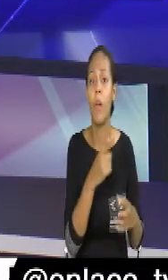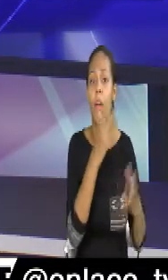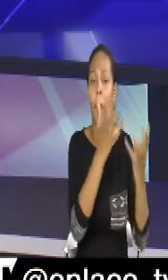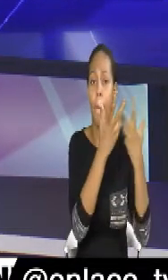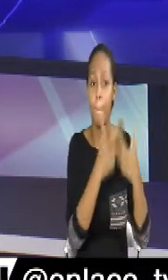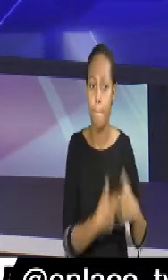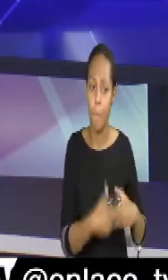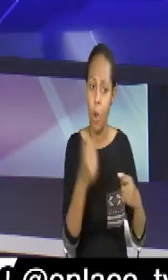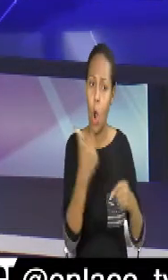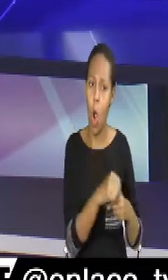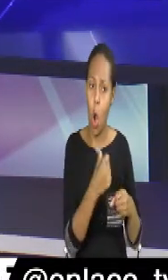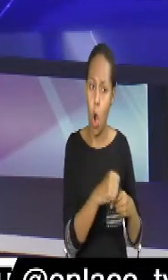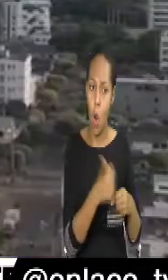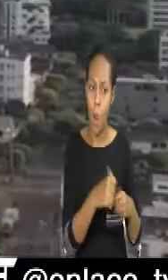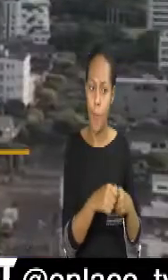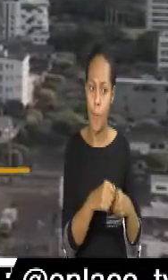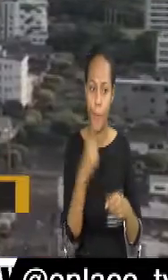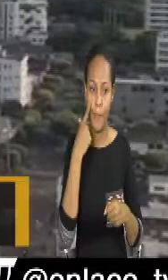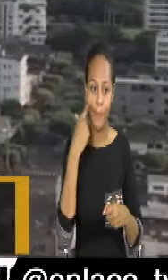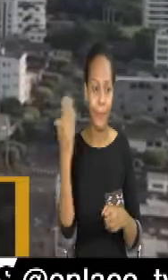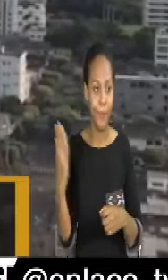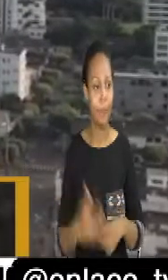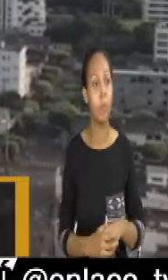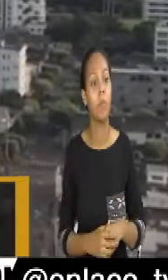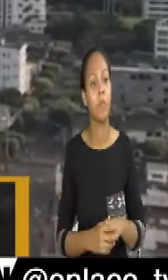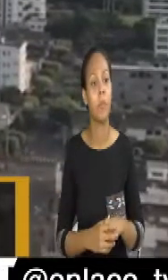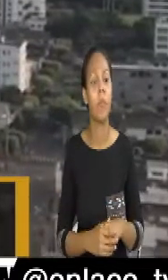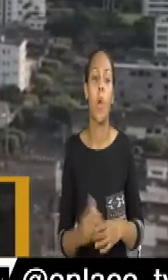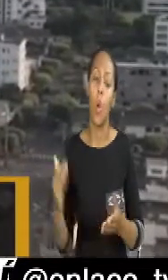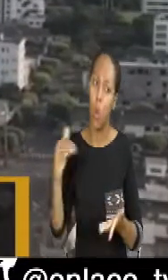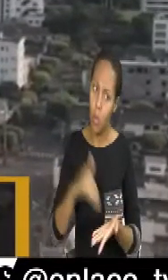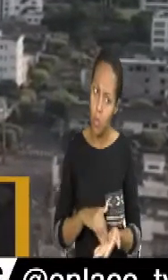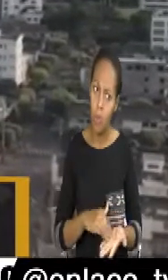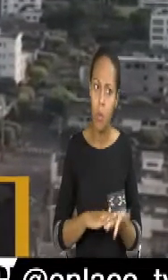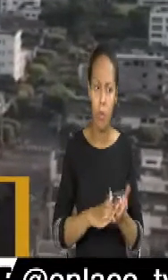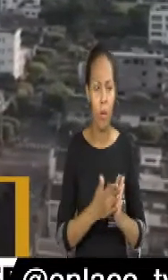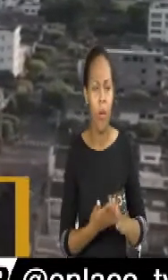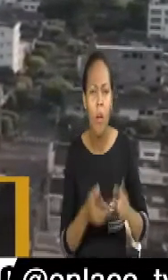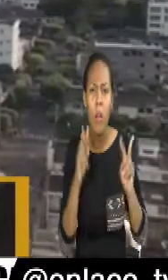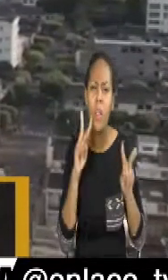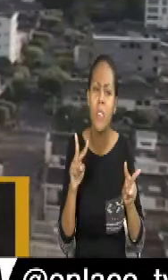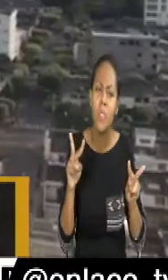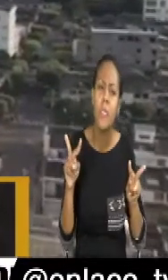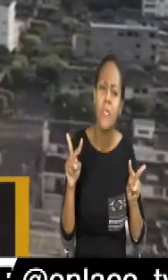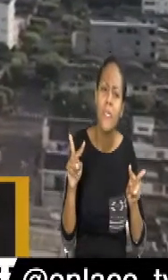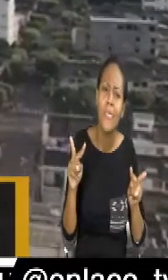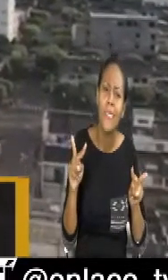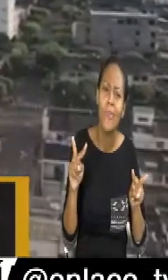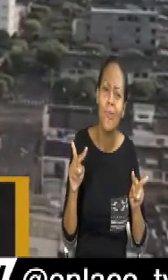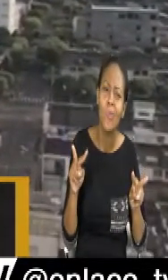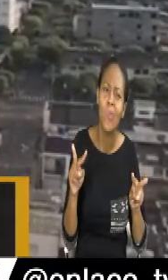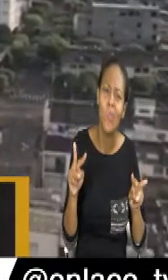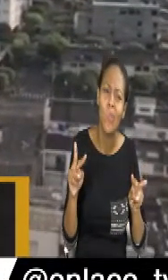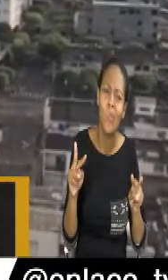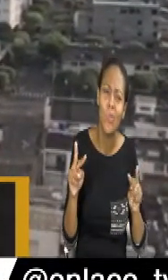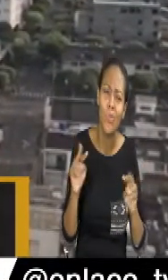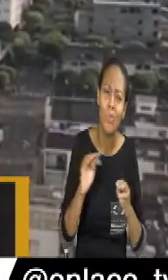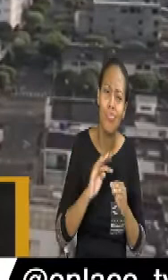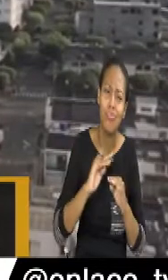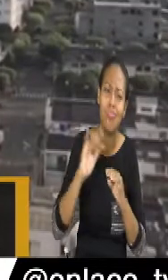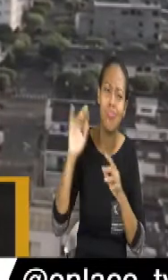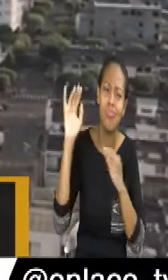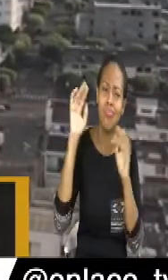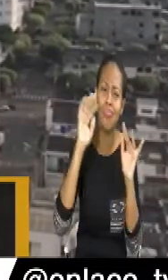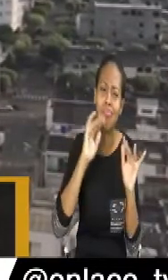complejo industrial. De nuevo, la ciudadanía de Barranca Bermeja ve con preocupación cómo ambientalmente es impactada la atmósfera